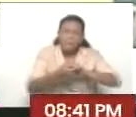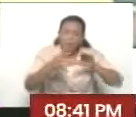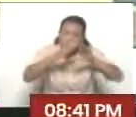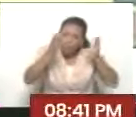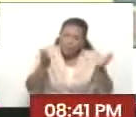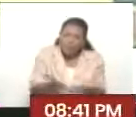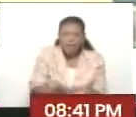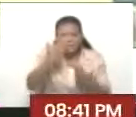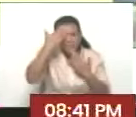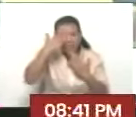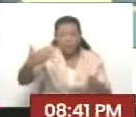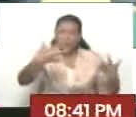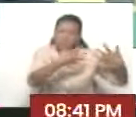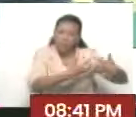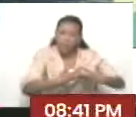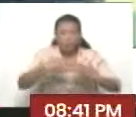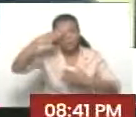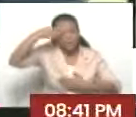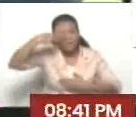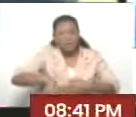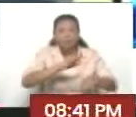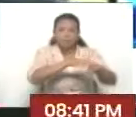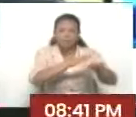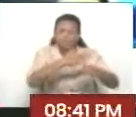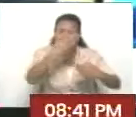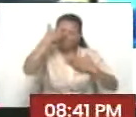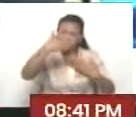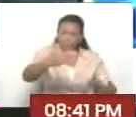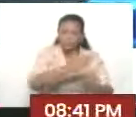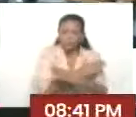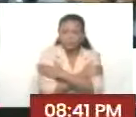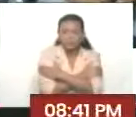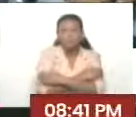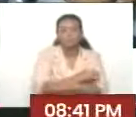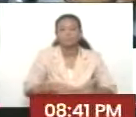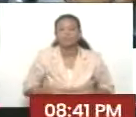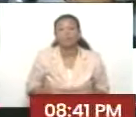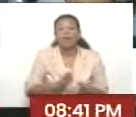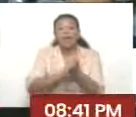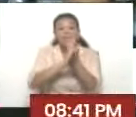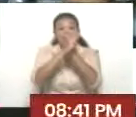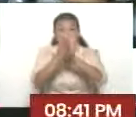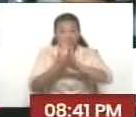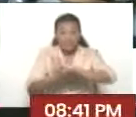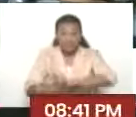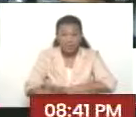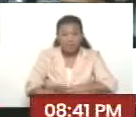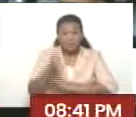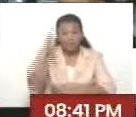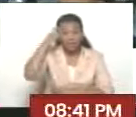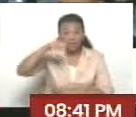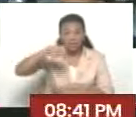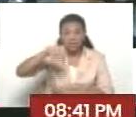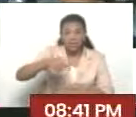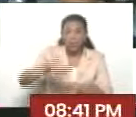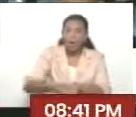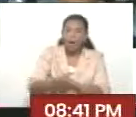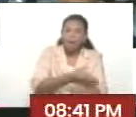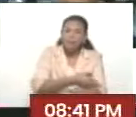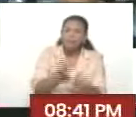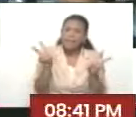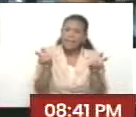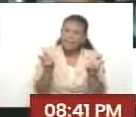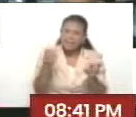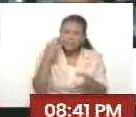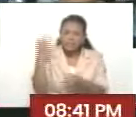Mi saludo al pueblo de Estados Unidos y a los militares también. Así es, presidente. Para cerrar, desde el punto de vista... Antes de pasar a este tema,